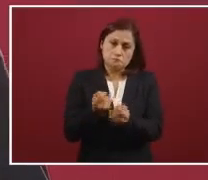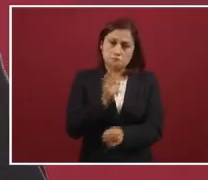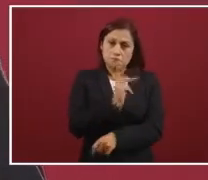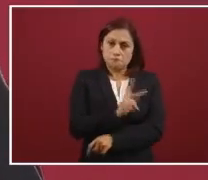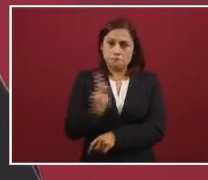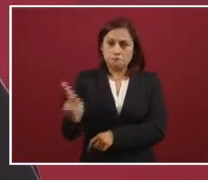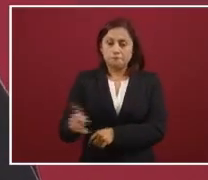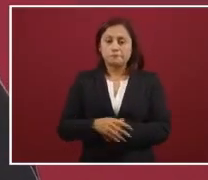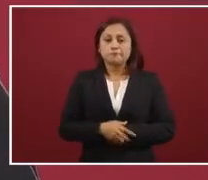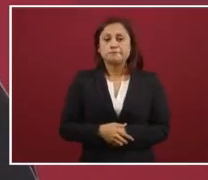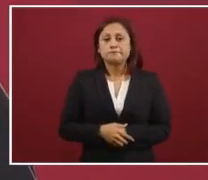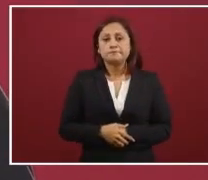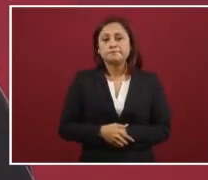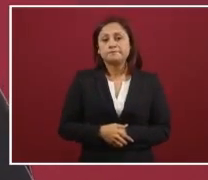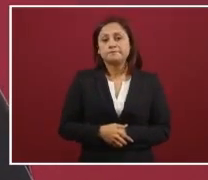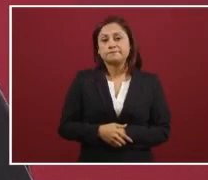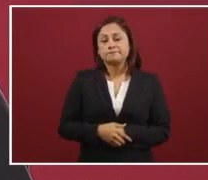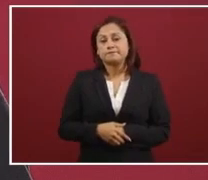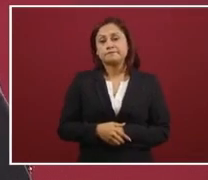Yo creo que